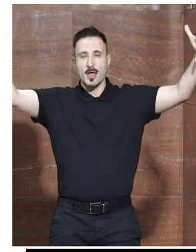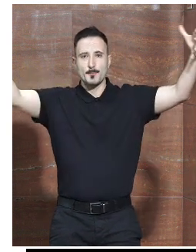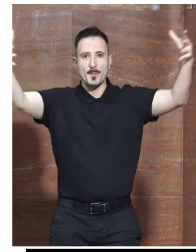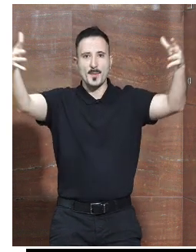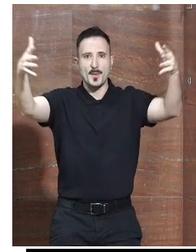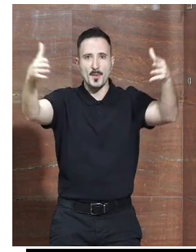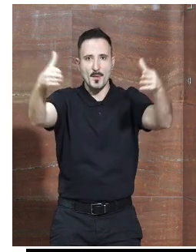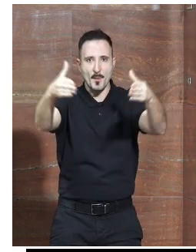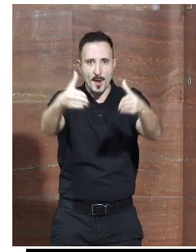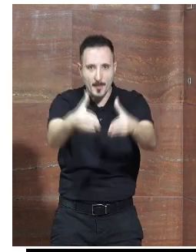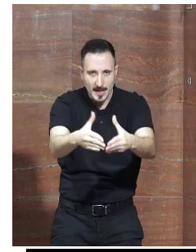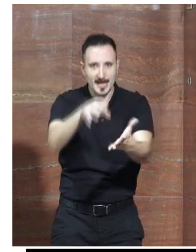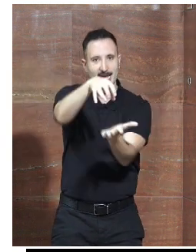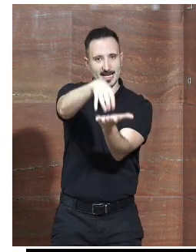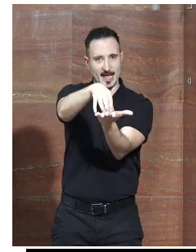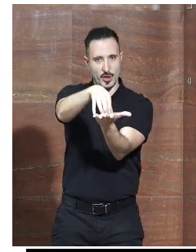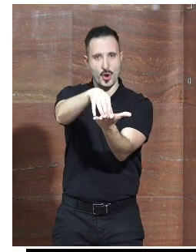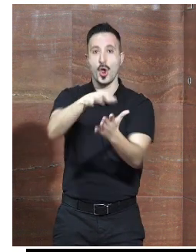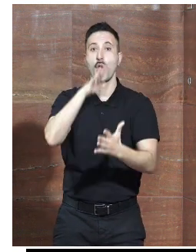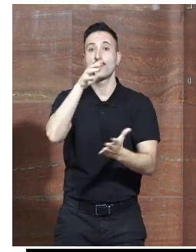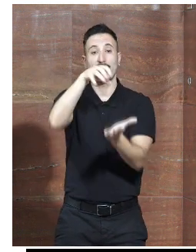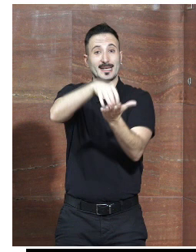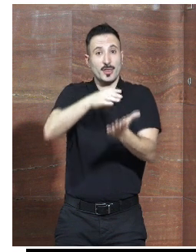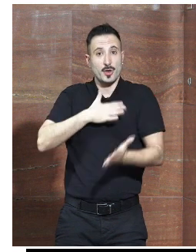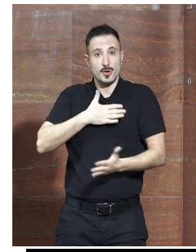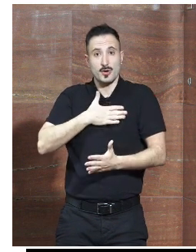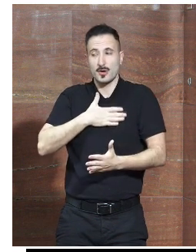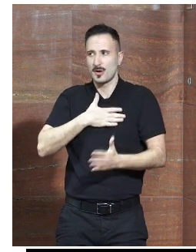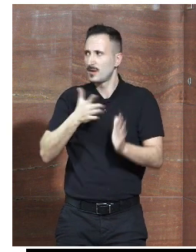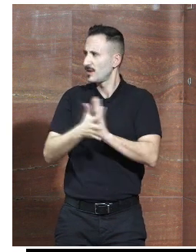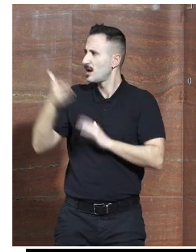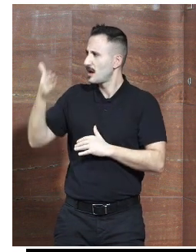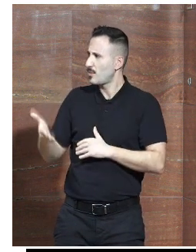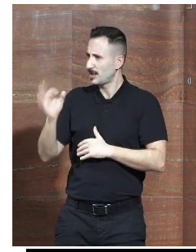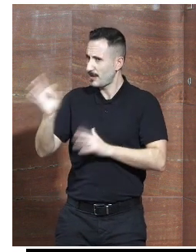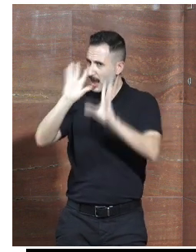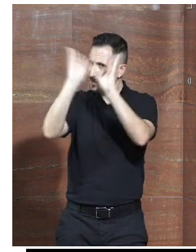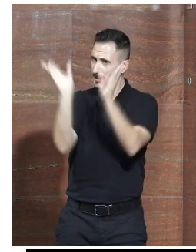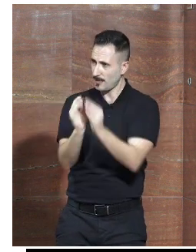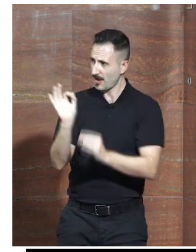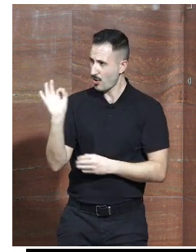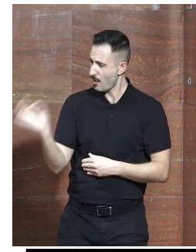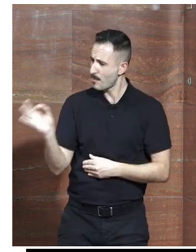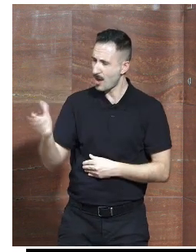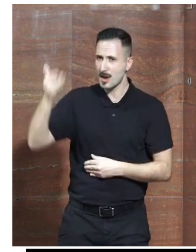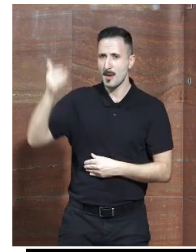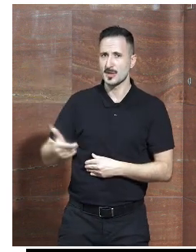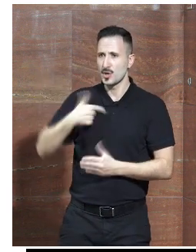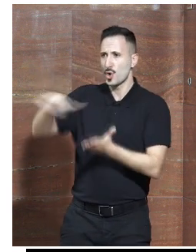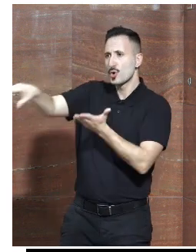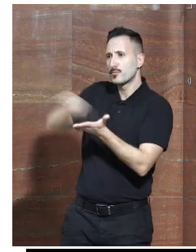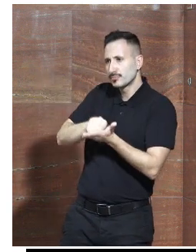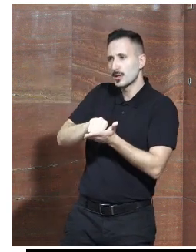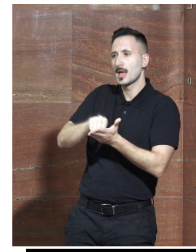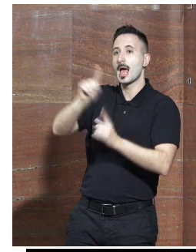de la estación, porque nuestras estaciones se identifican con ese fondo negro. Qué importante, la simplificación, ¿no? Menos es más. Yo creo que me quedo con eso